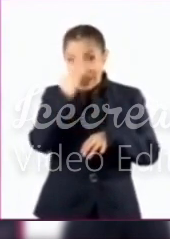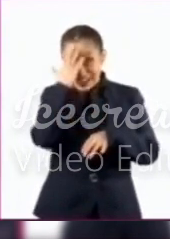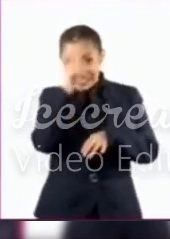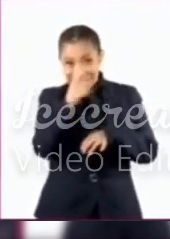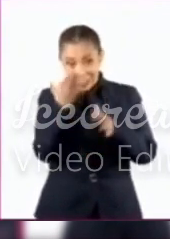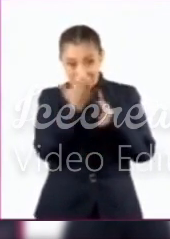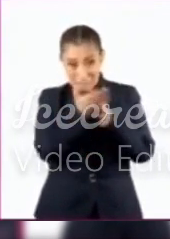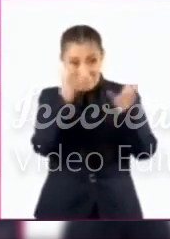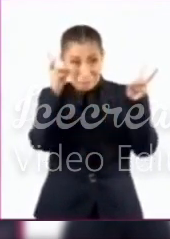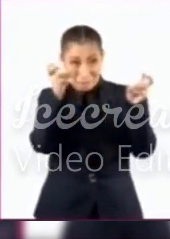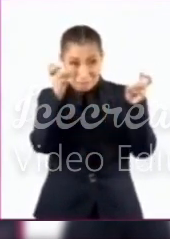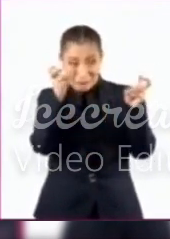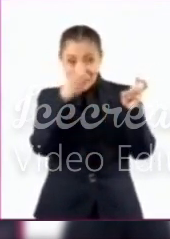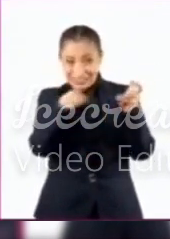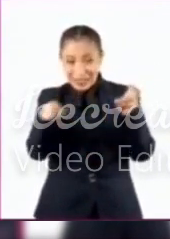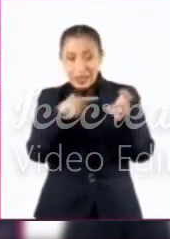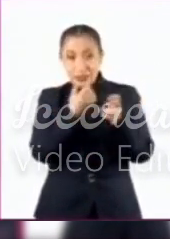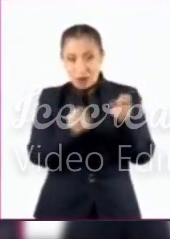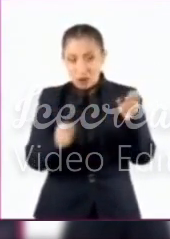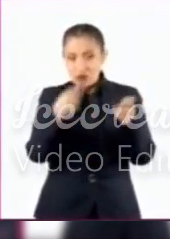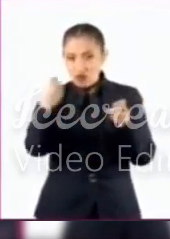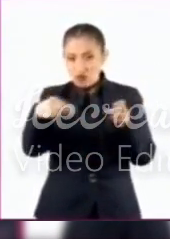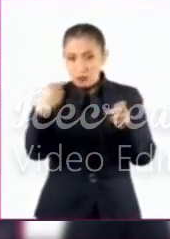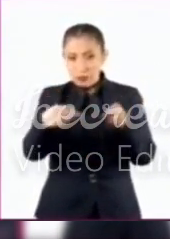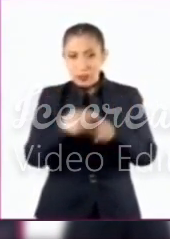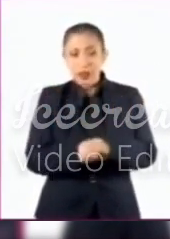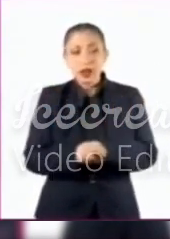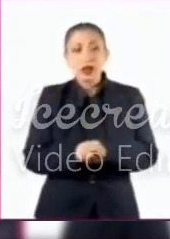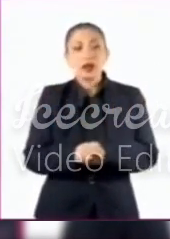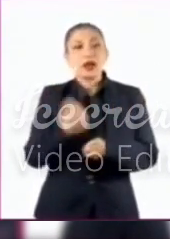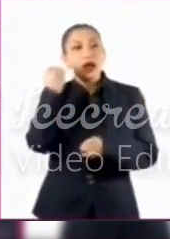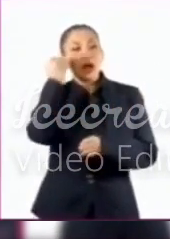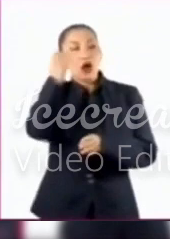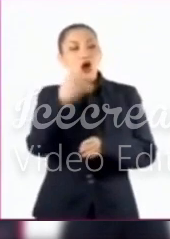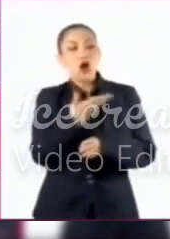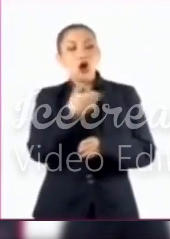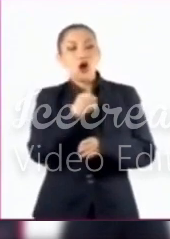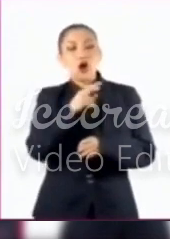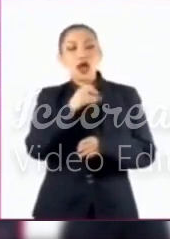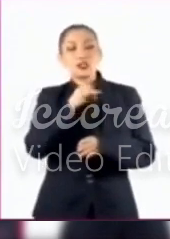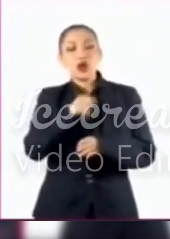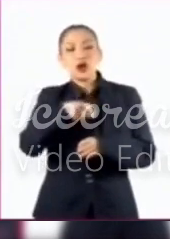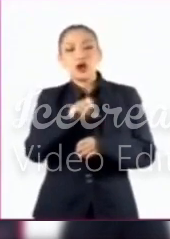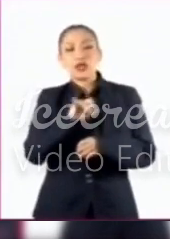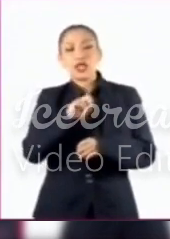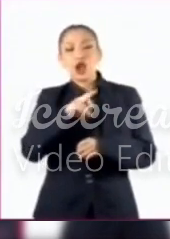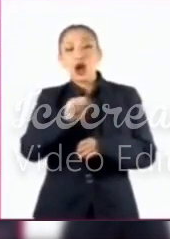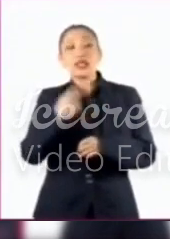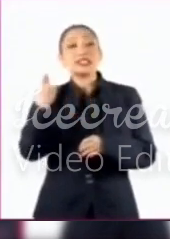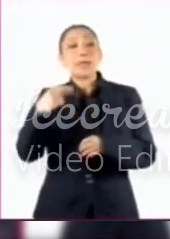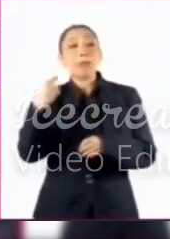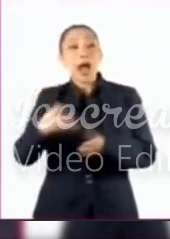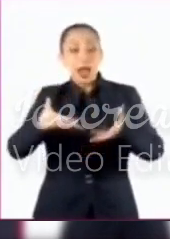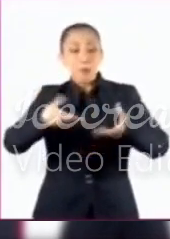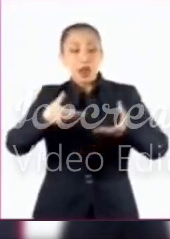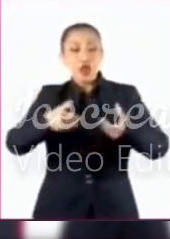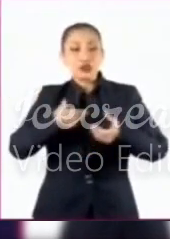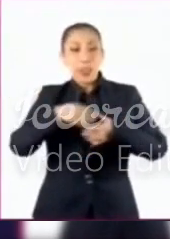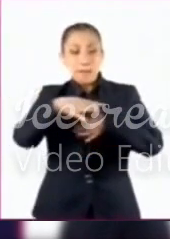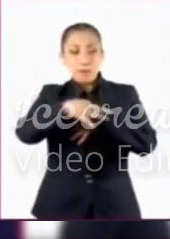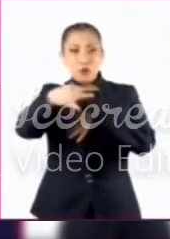el extracto de este famosísimo cuento, se los digo ahora. Su autor es Horacio Quiroga y se llama El almohadón de